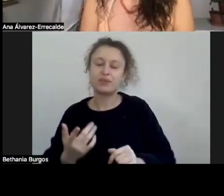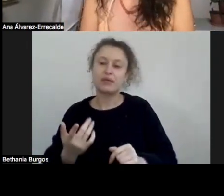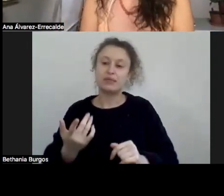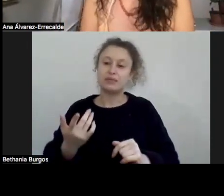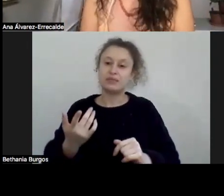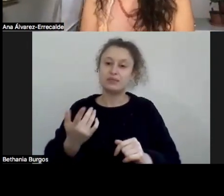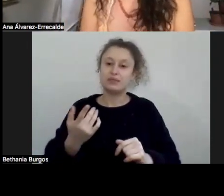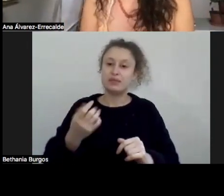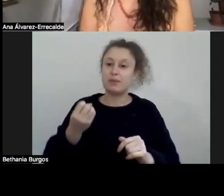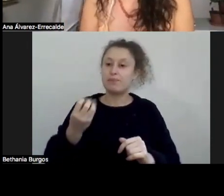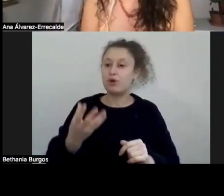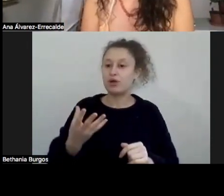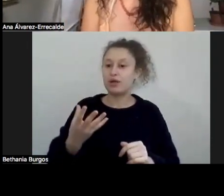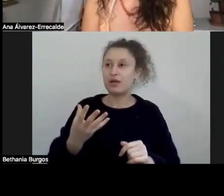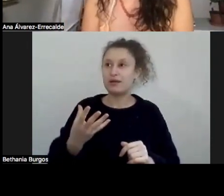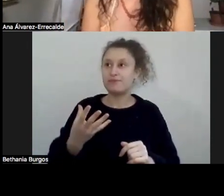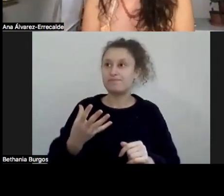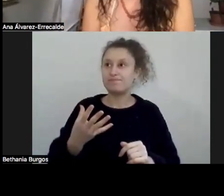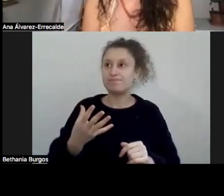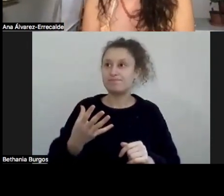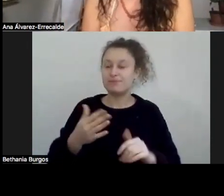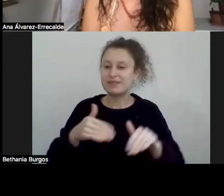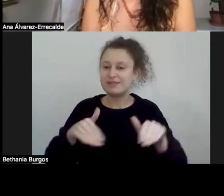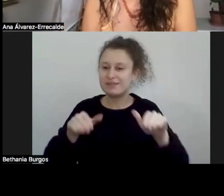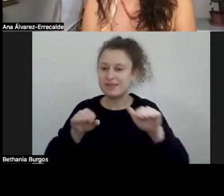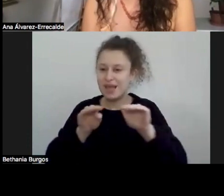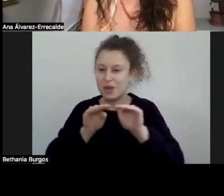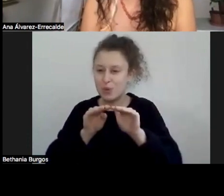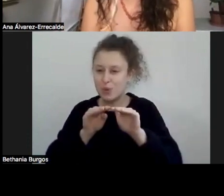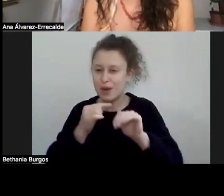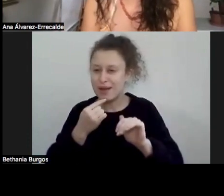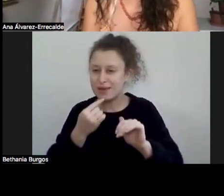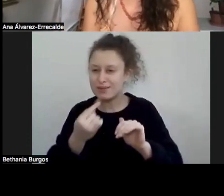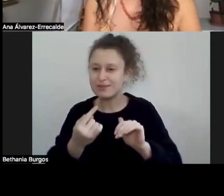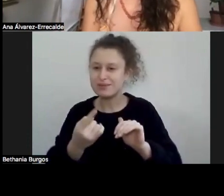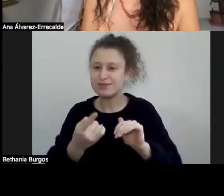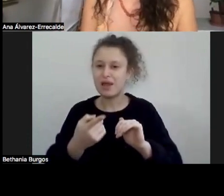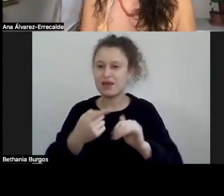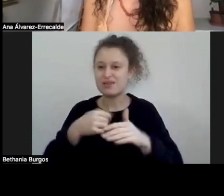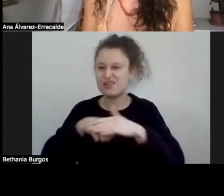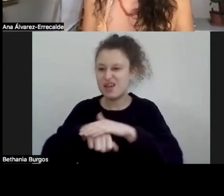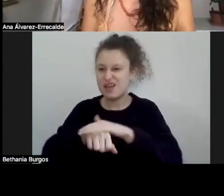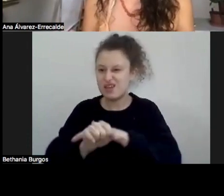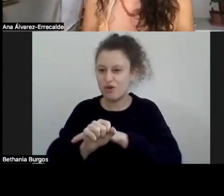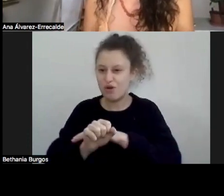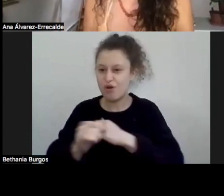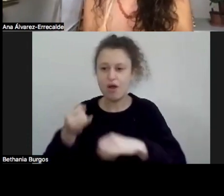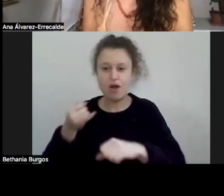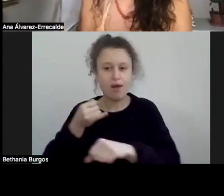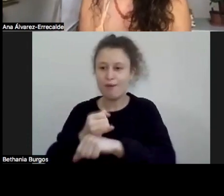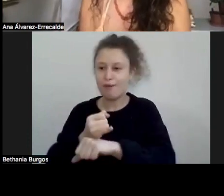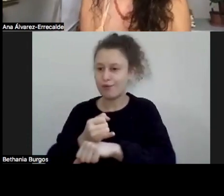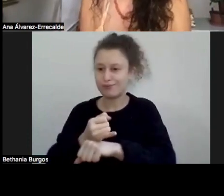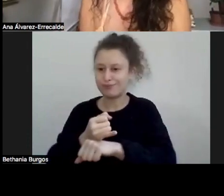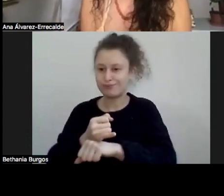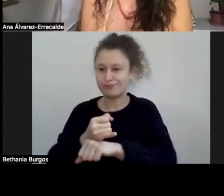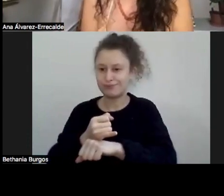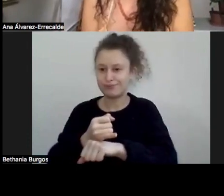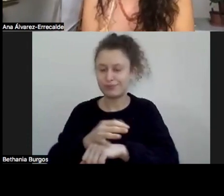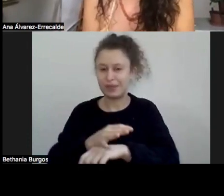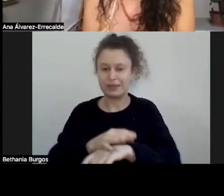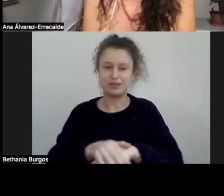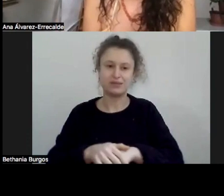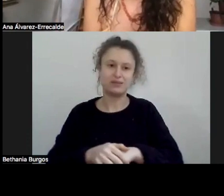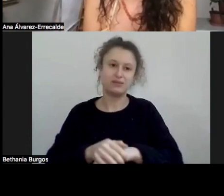viendo a veces la discapacidad en nuestra sociedad hoy, ¿no? Y cómo se acallan las